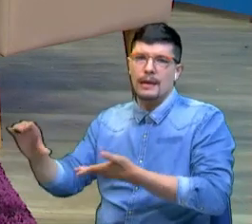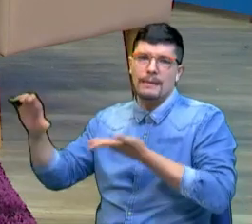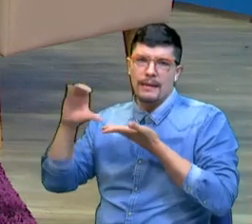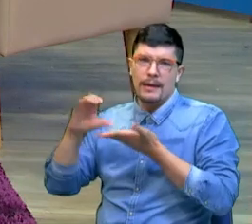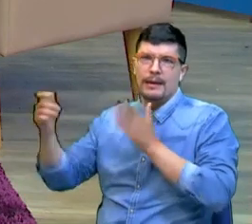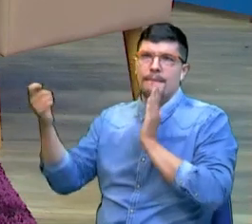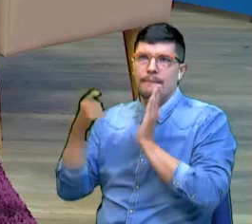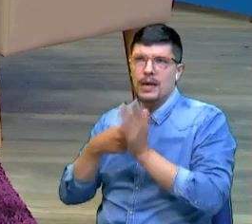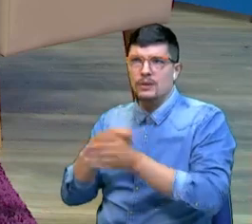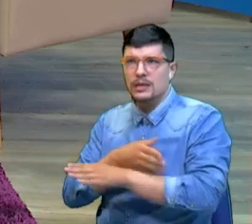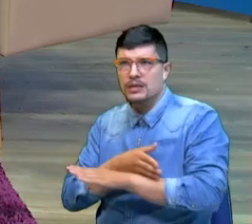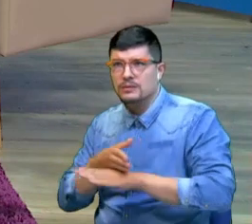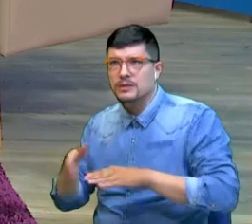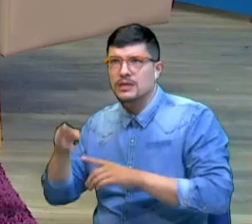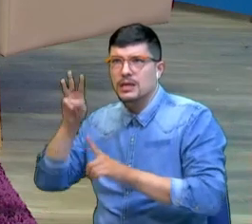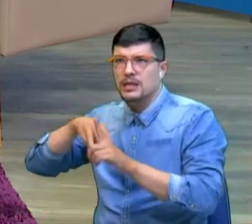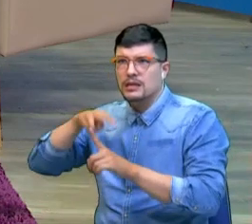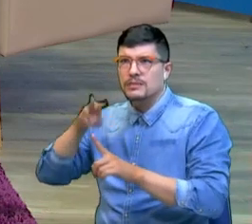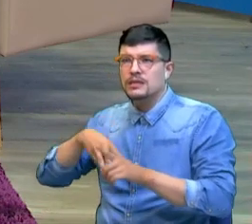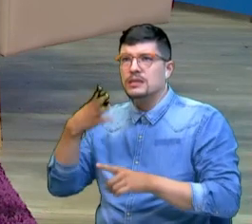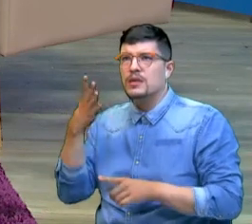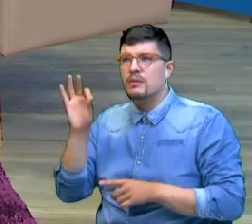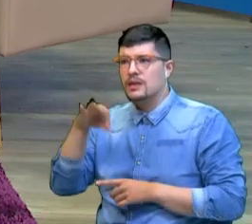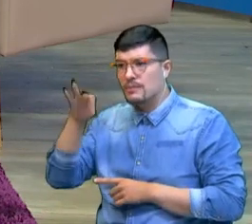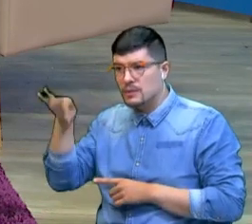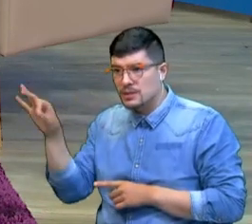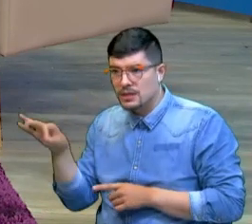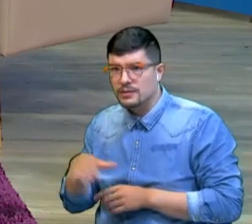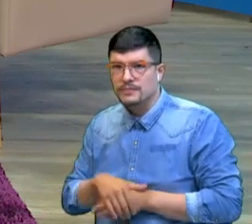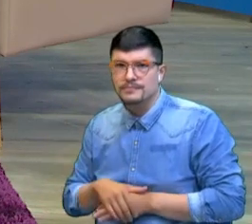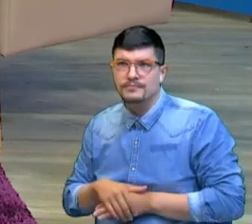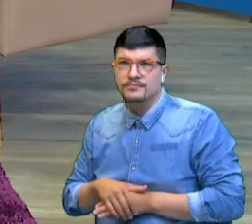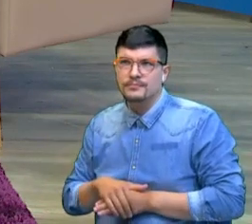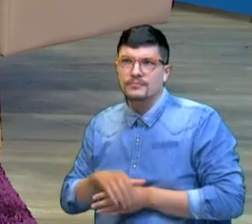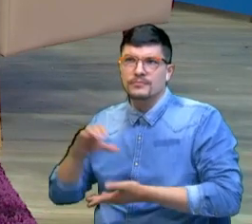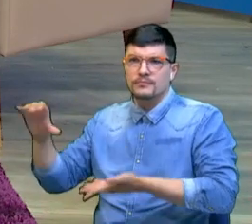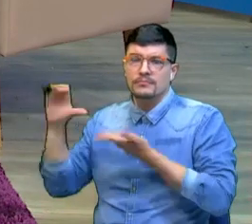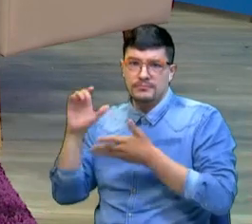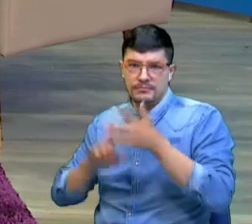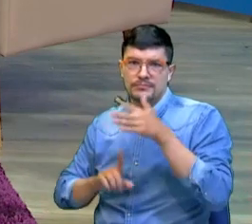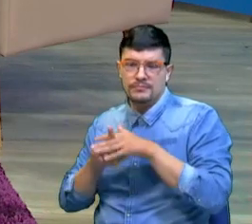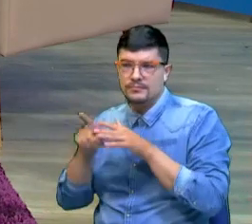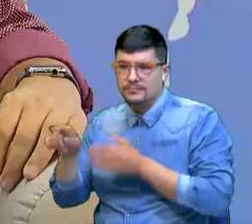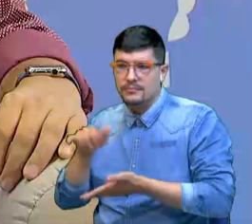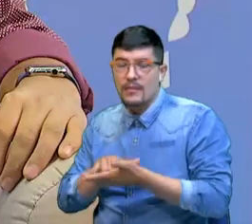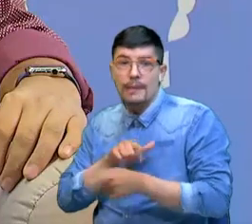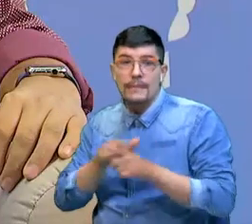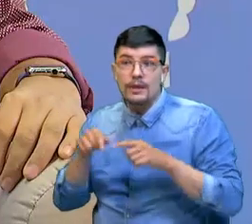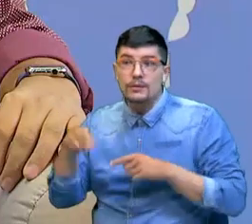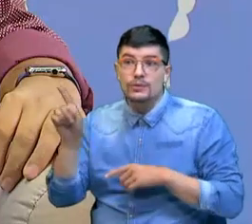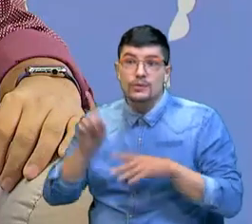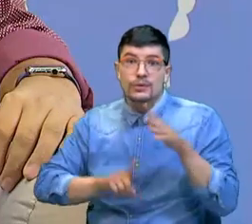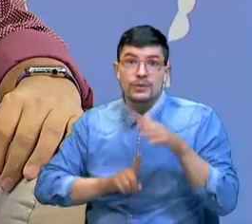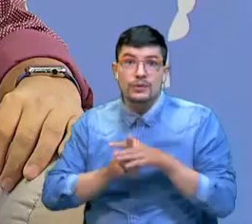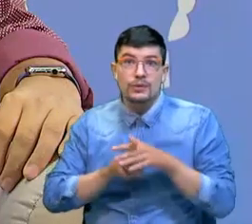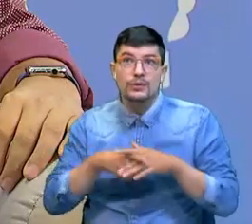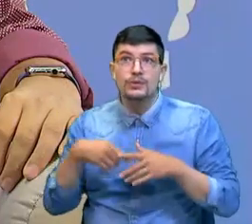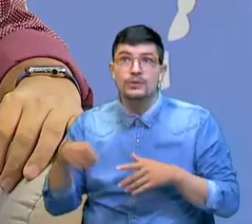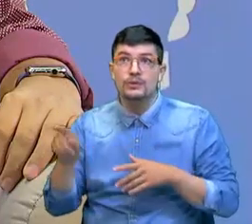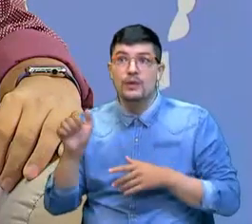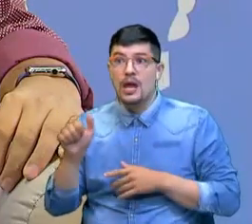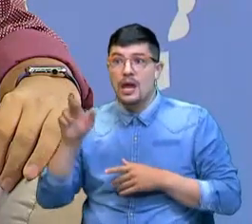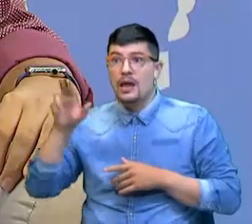después de los 3 meses al 50% por sostener que es de origen común, mientras que si fuese el fondo de...